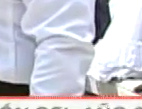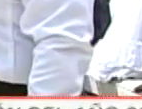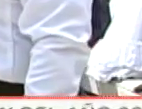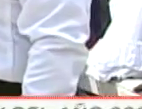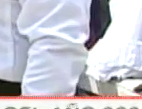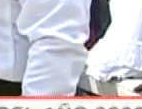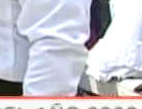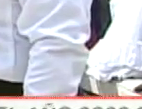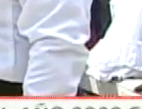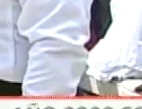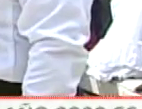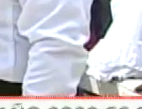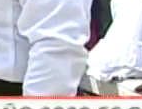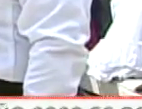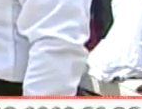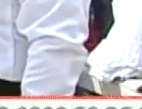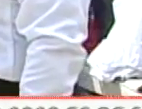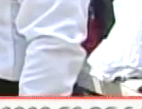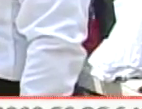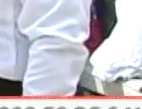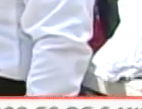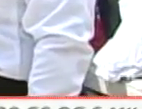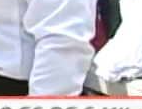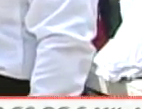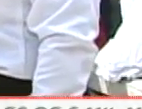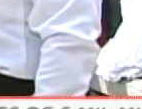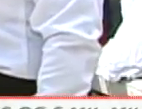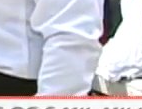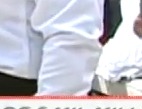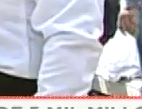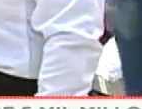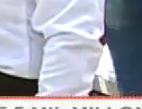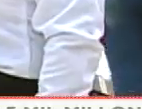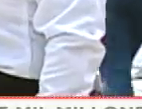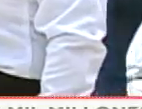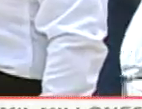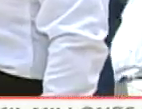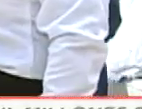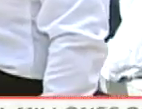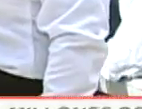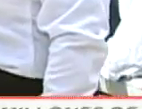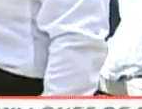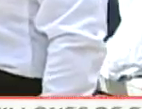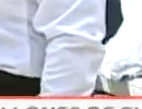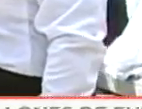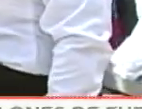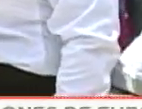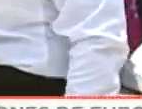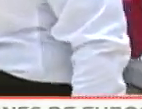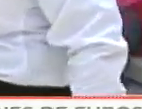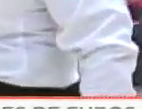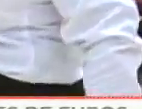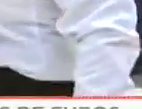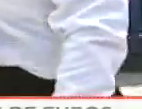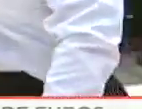Atención. ¡Mir! Presenta la ofrenda el ciudadano mayor general Jesús María Martillo Oliveros.